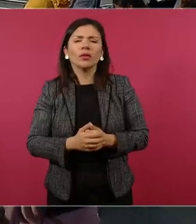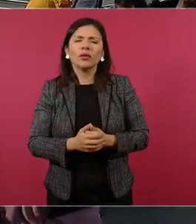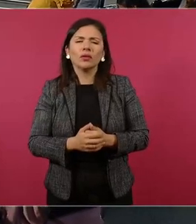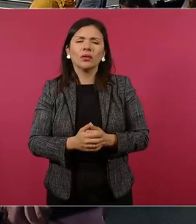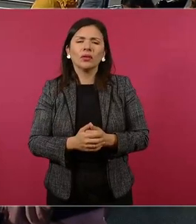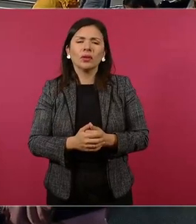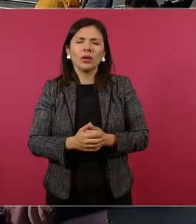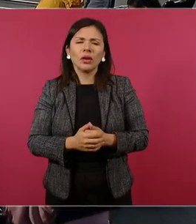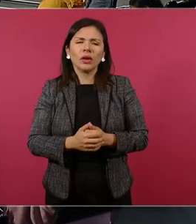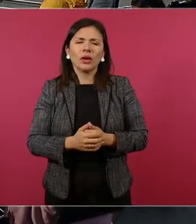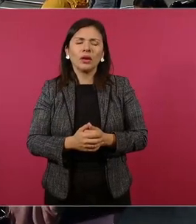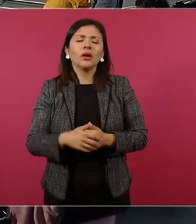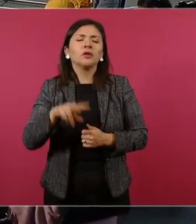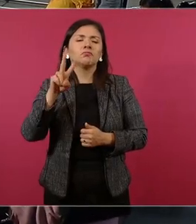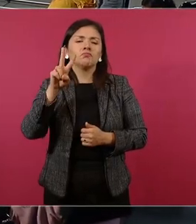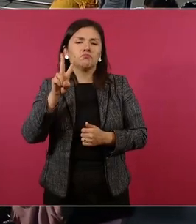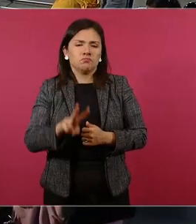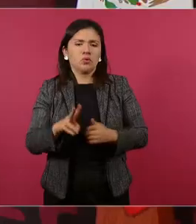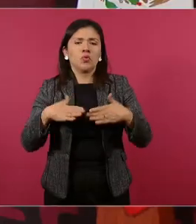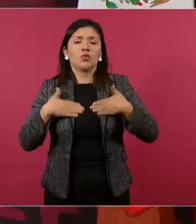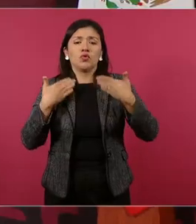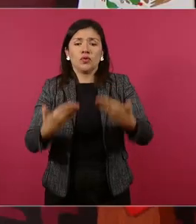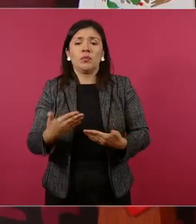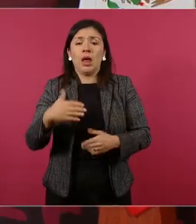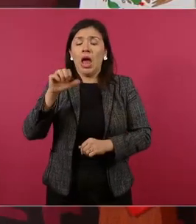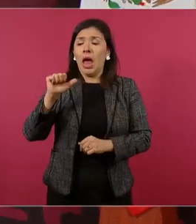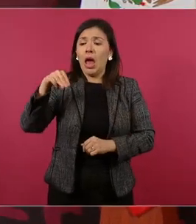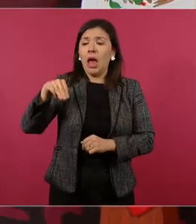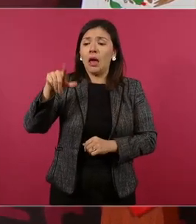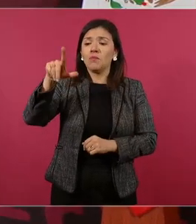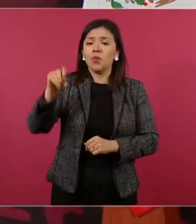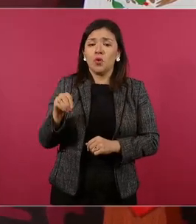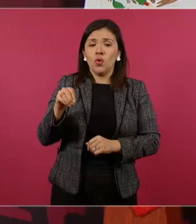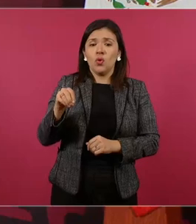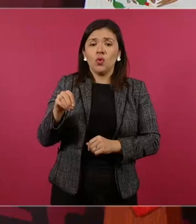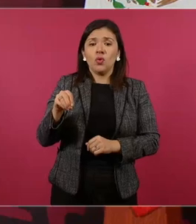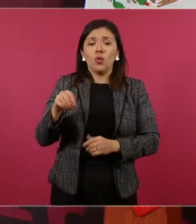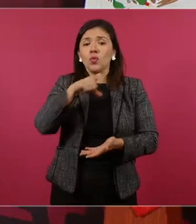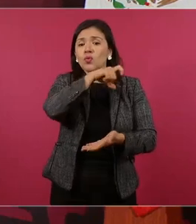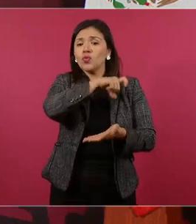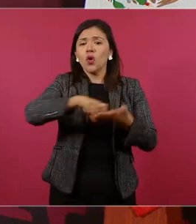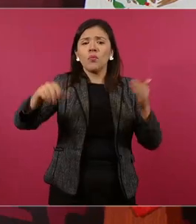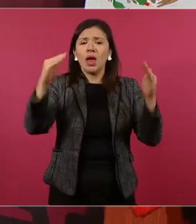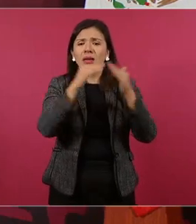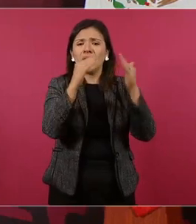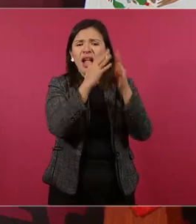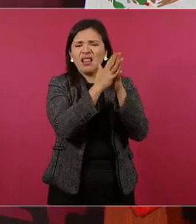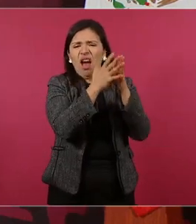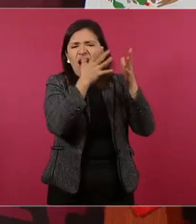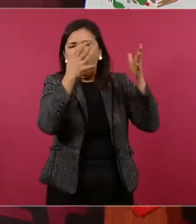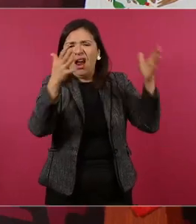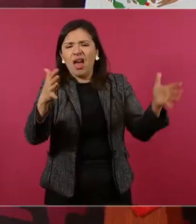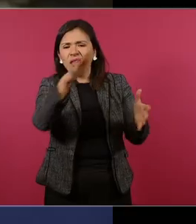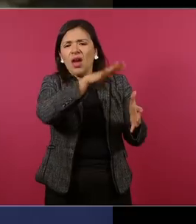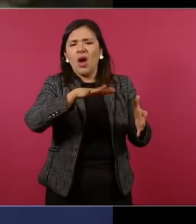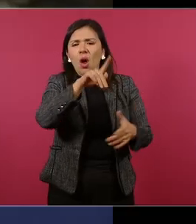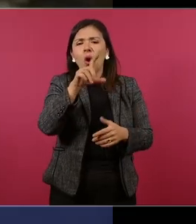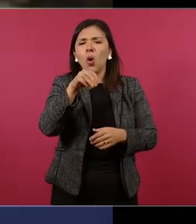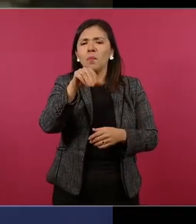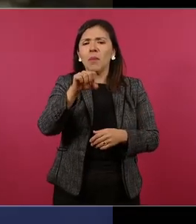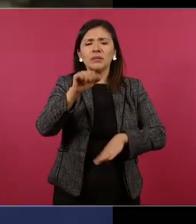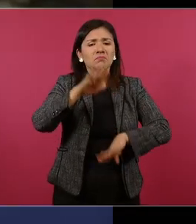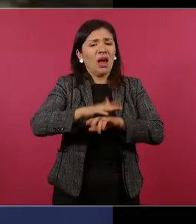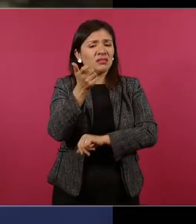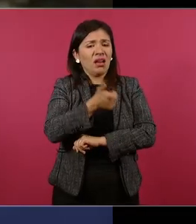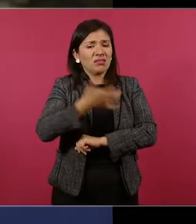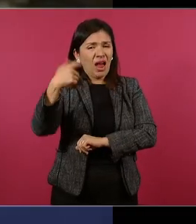confiable de que Andrés Manuel López Obrador acababa de comprar una mega residencia en Bosques de las tromas que es una de las zonas más caras en